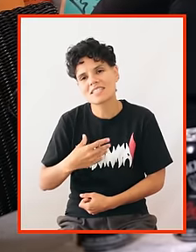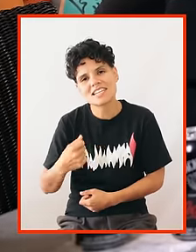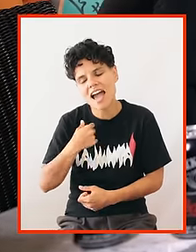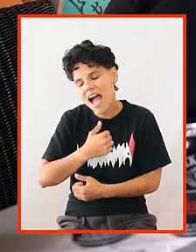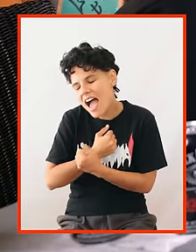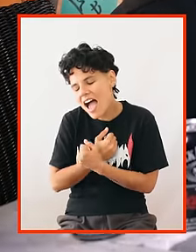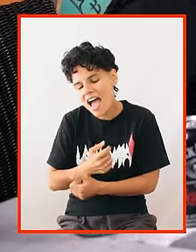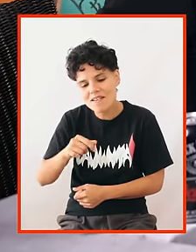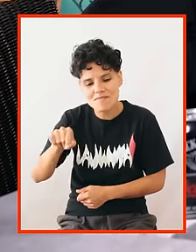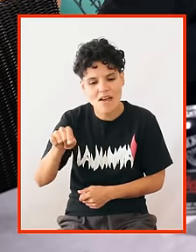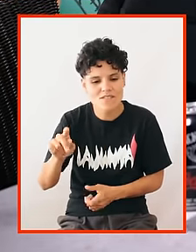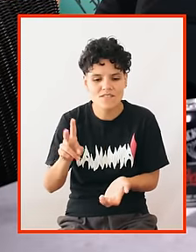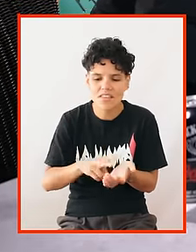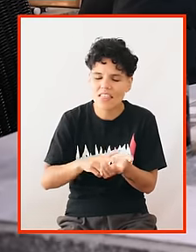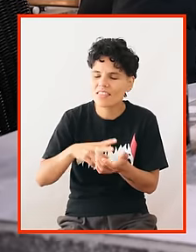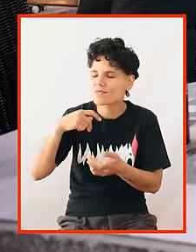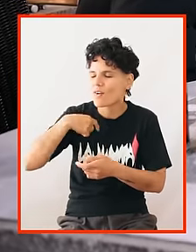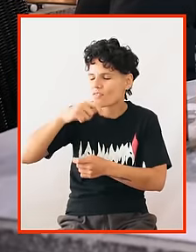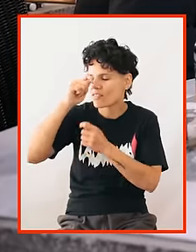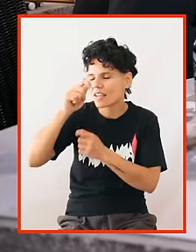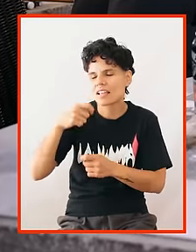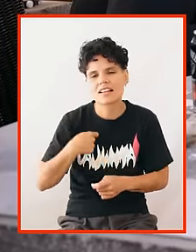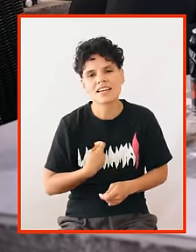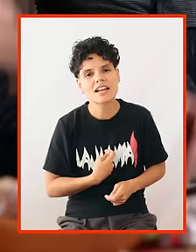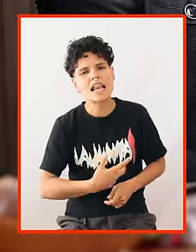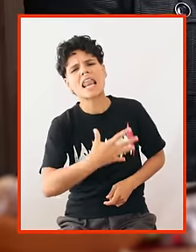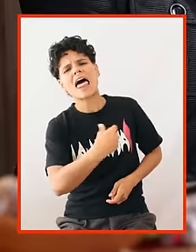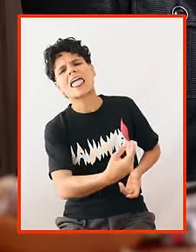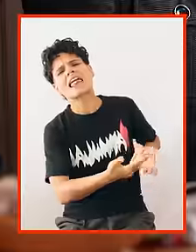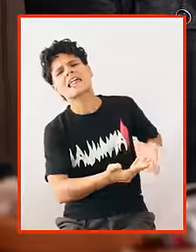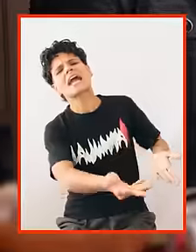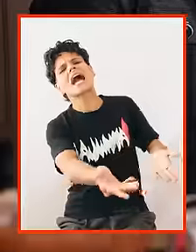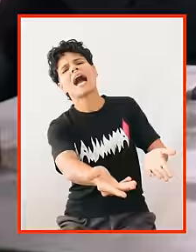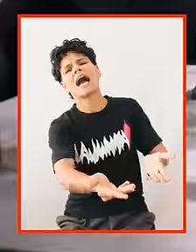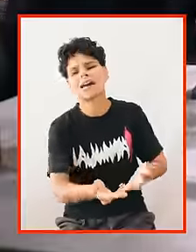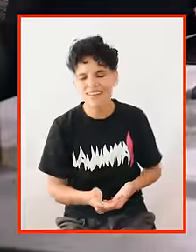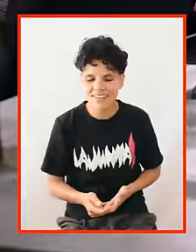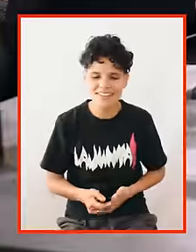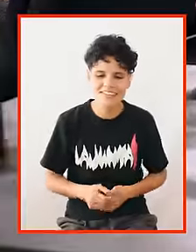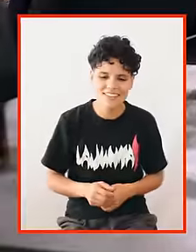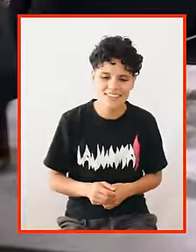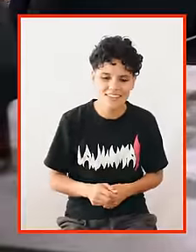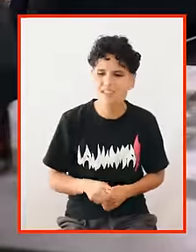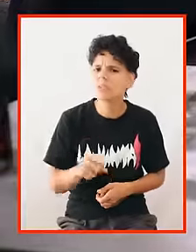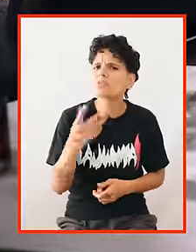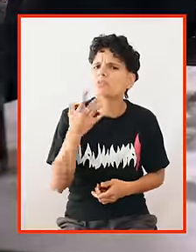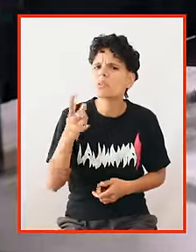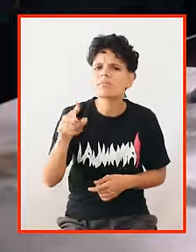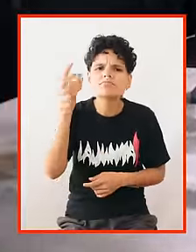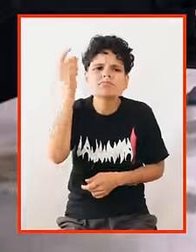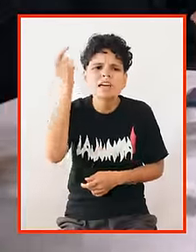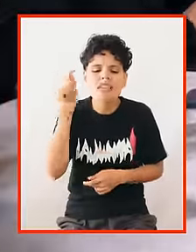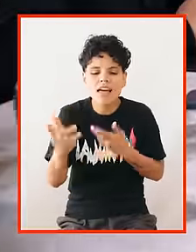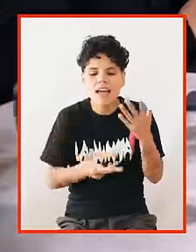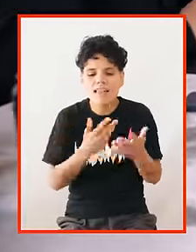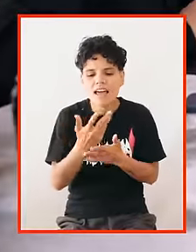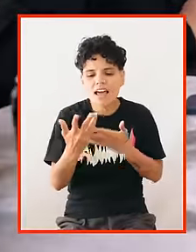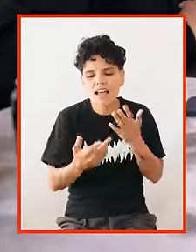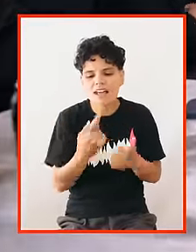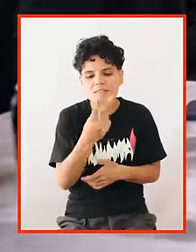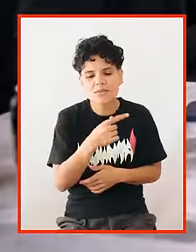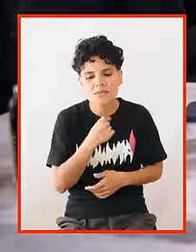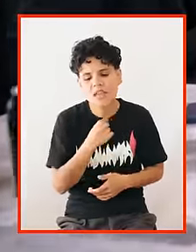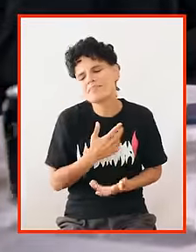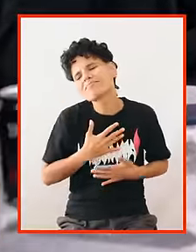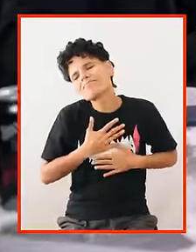no para escuchar aquí? Sí, pero es fanatiquísima. ¿Qué pasa, la hija? ¿Y usted cómo? ¿Por qué se le ocurrió cantar esta canción? Porque me gusta. Es